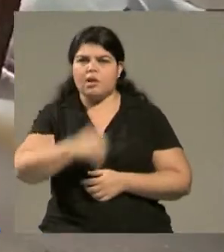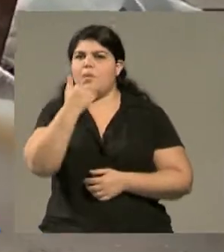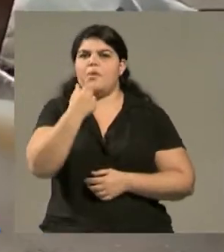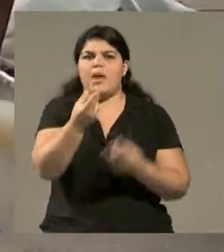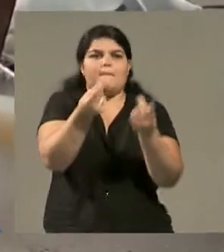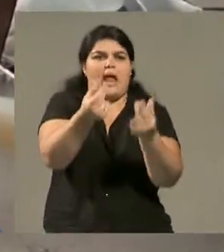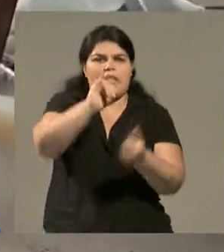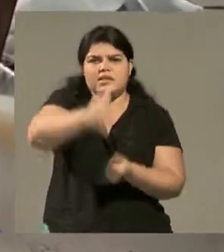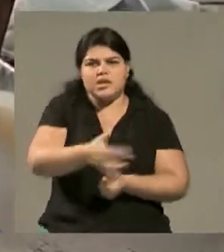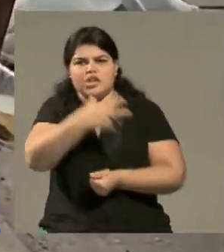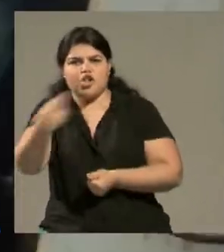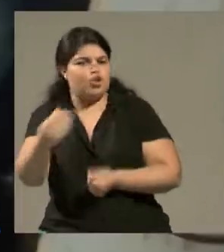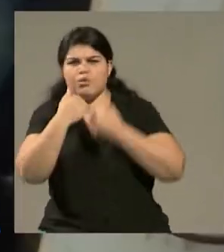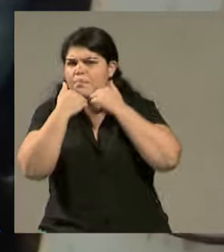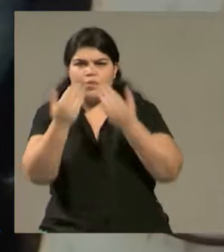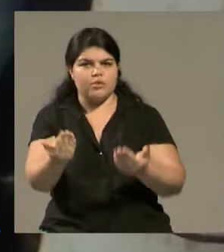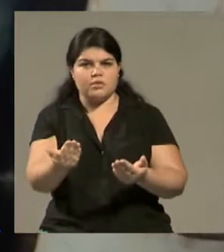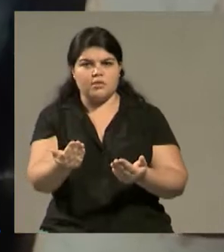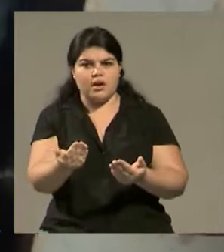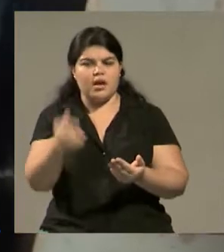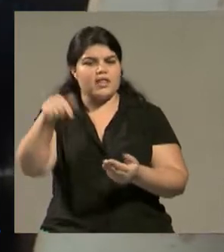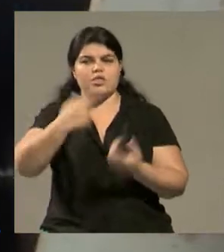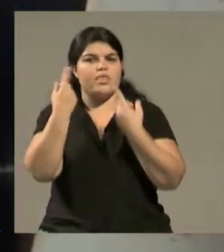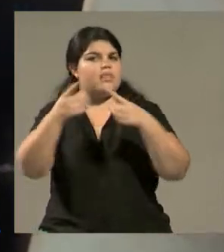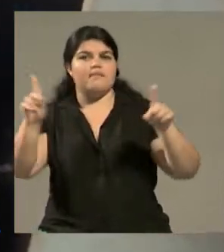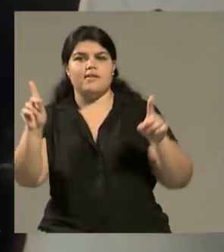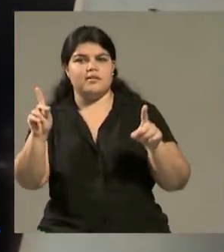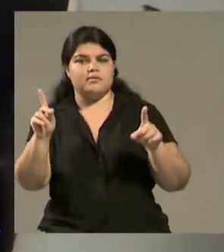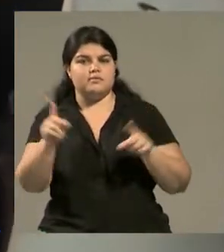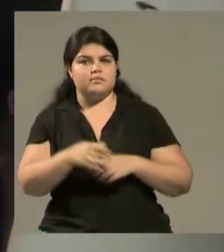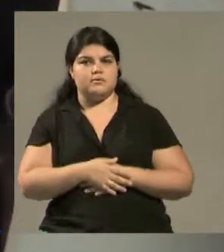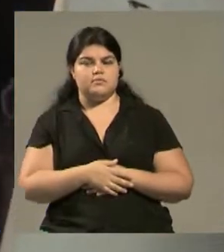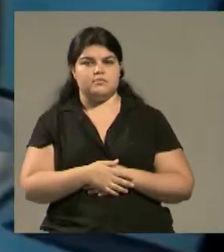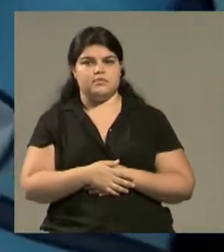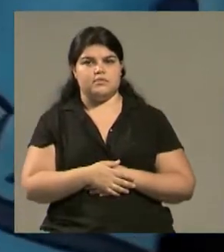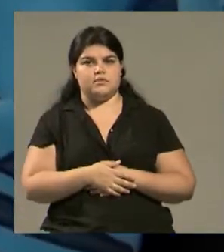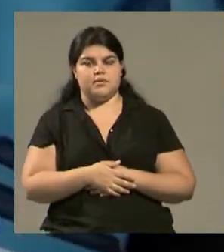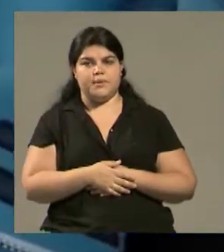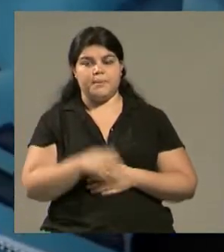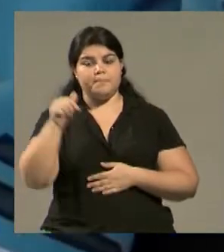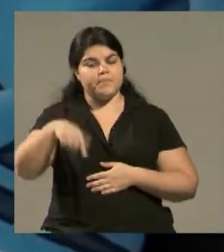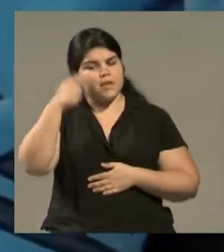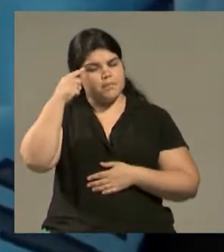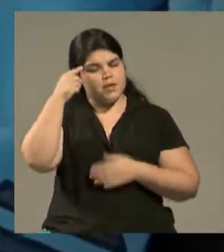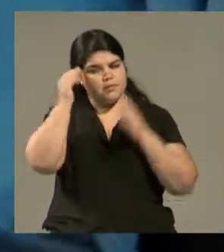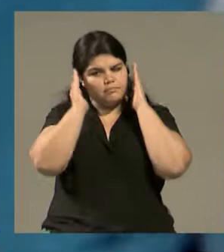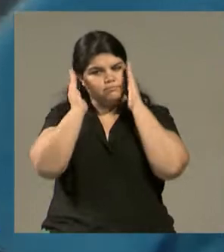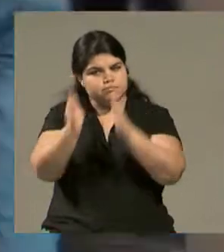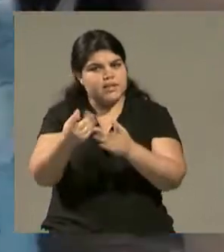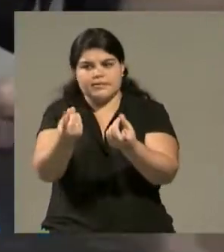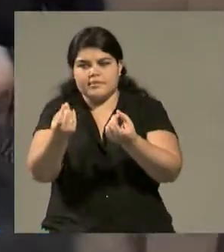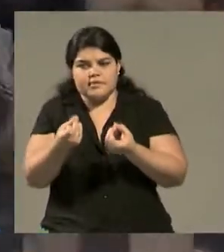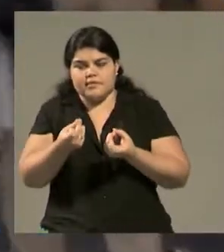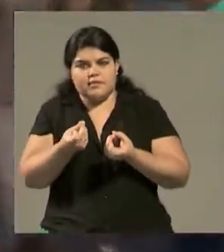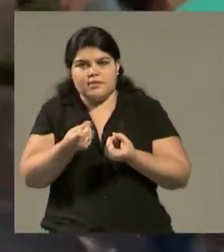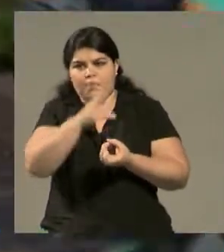tengas poco, o sea, el tema ya se ha acrecentado tanto que lo que uno piensa es, bueno, hay que salir porque si tengo